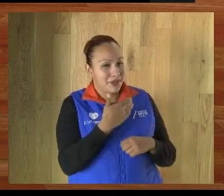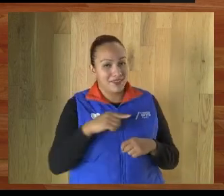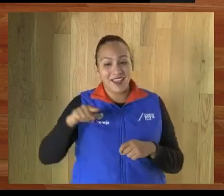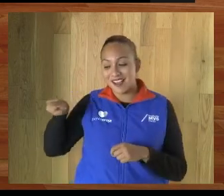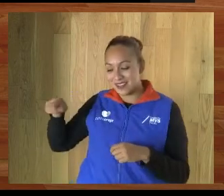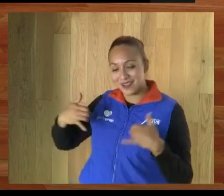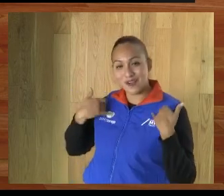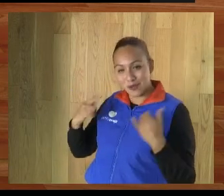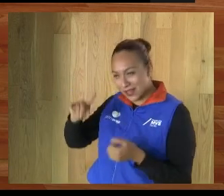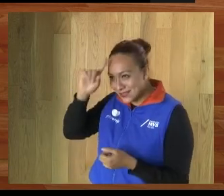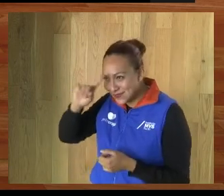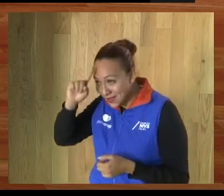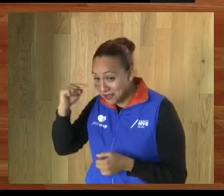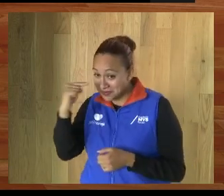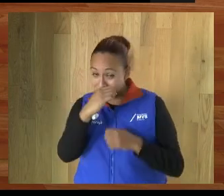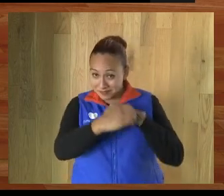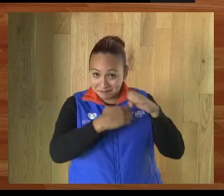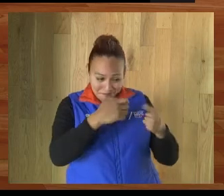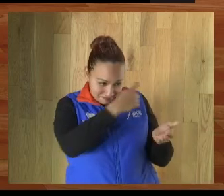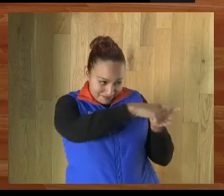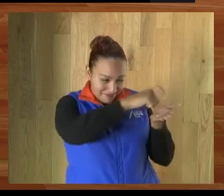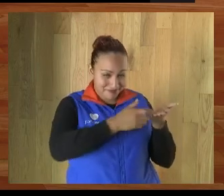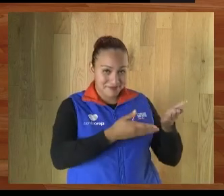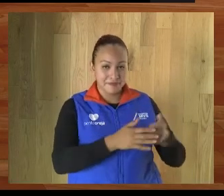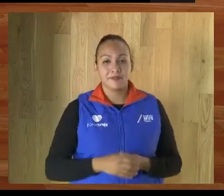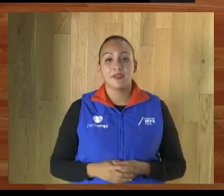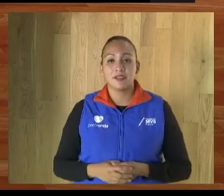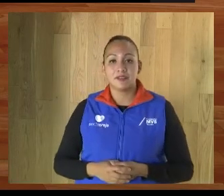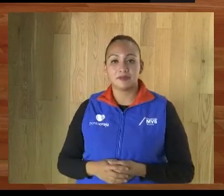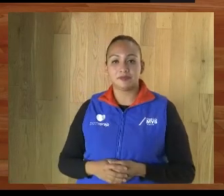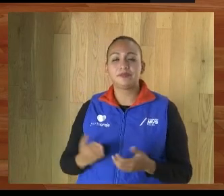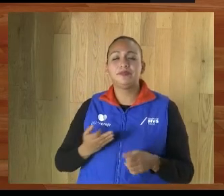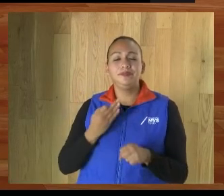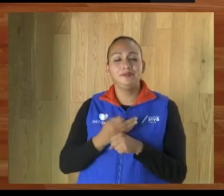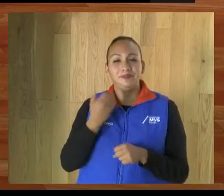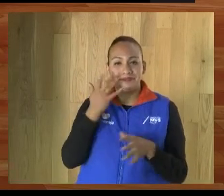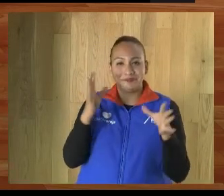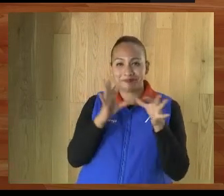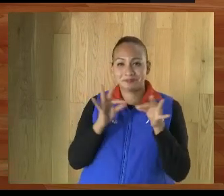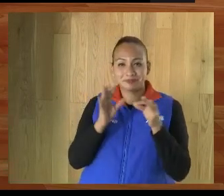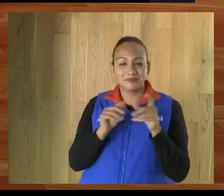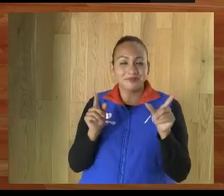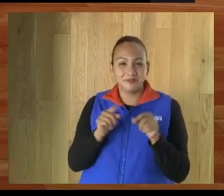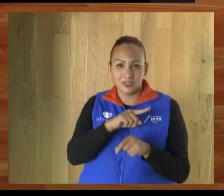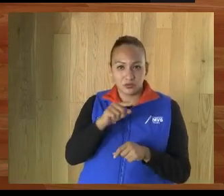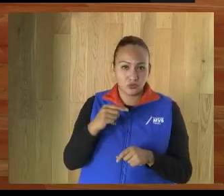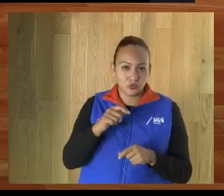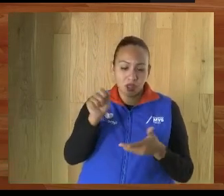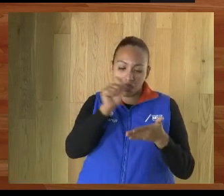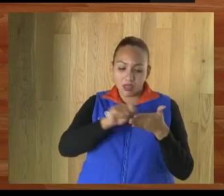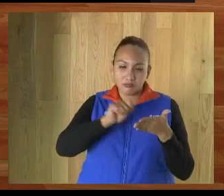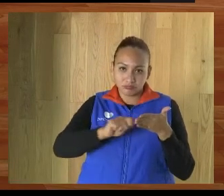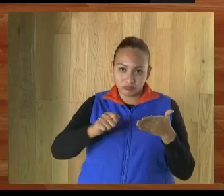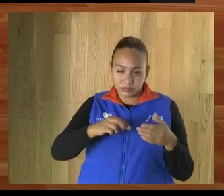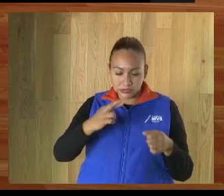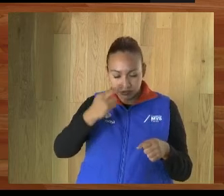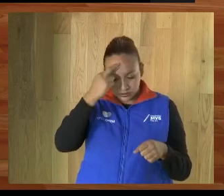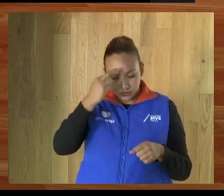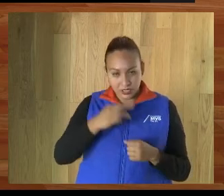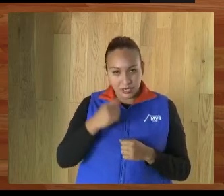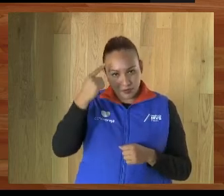Y ya para terminar, les quiero dar algunos apuntes para integrar en el negocio la reputación